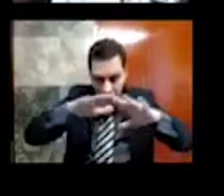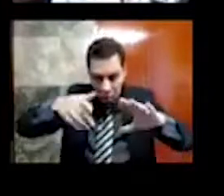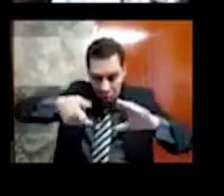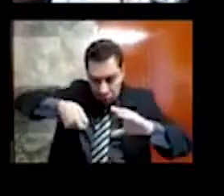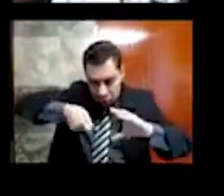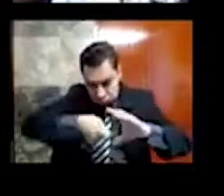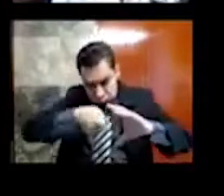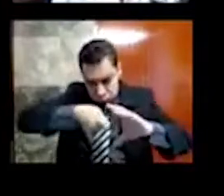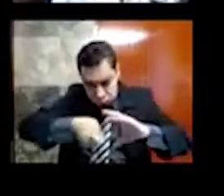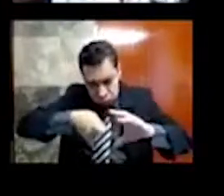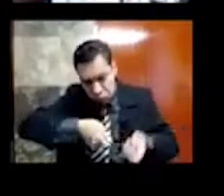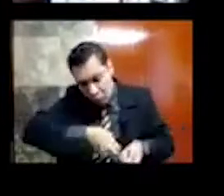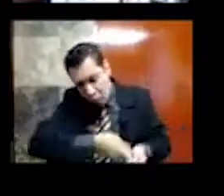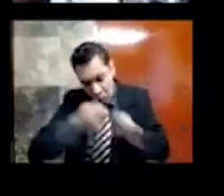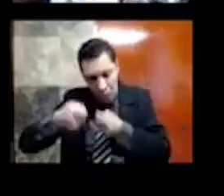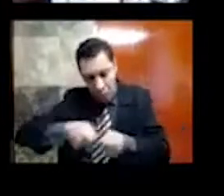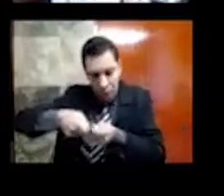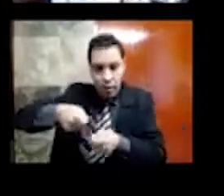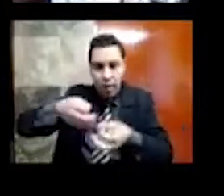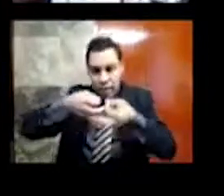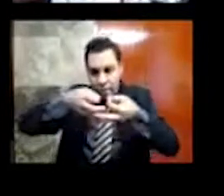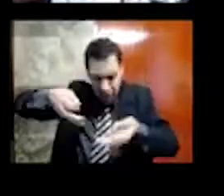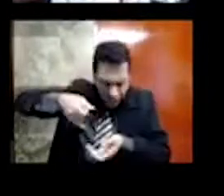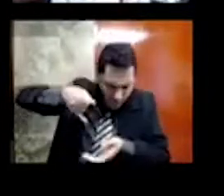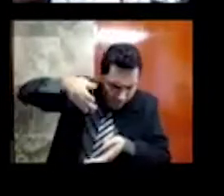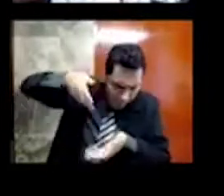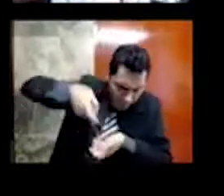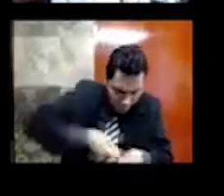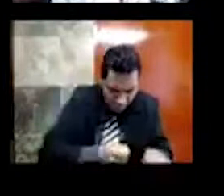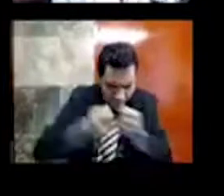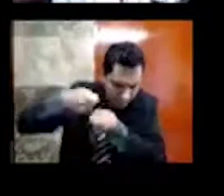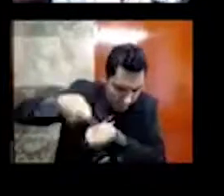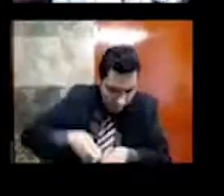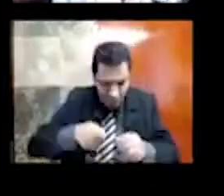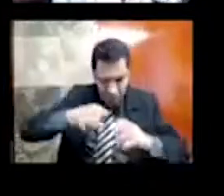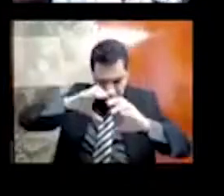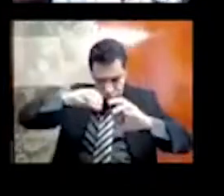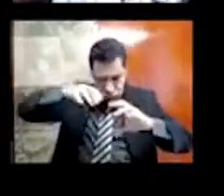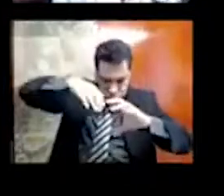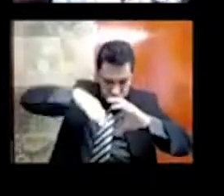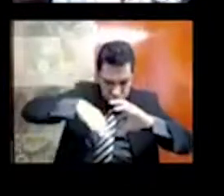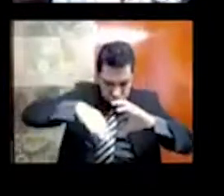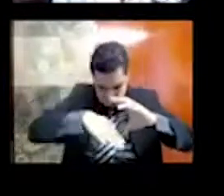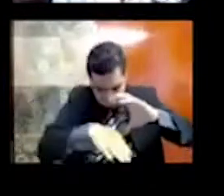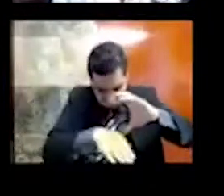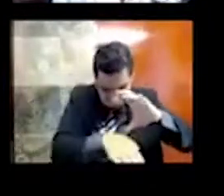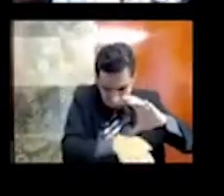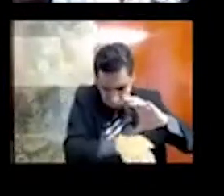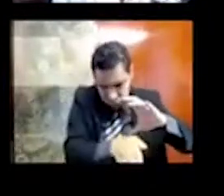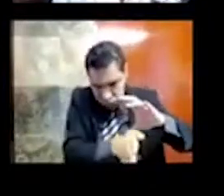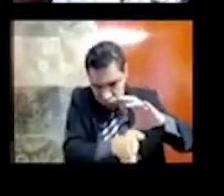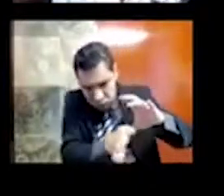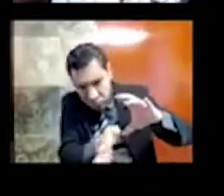norte-sur, otro oriente-poniente, encontró subestructuras, las fue siguiendo y hoy tenemos un poquito más de